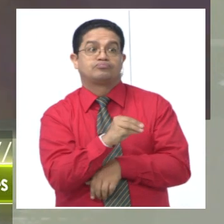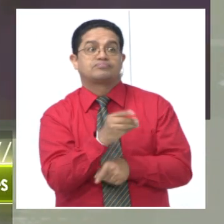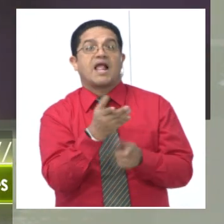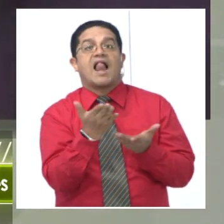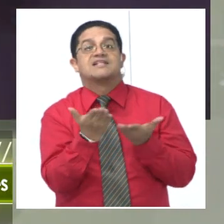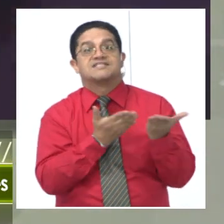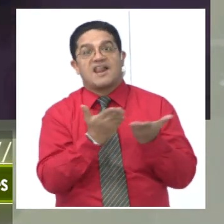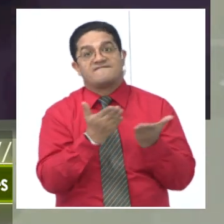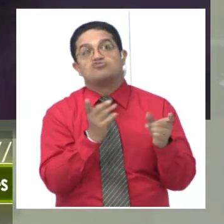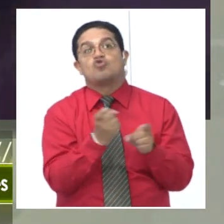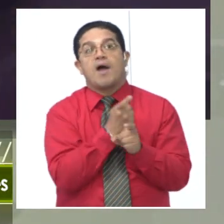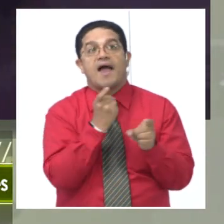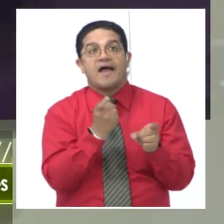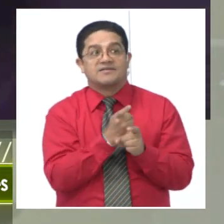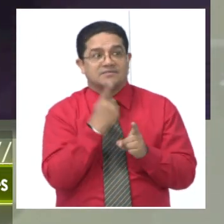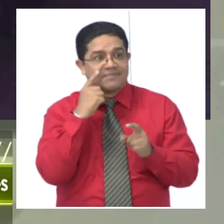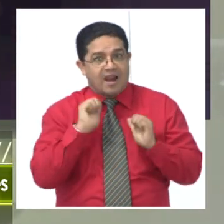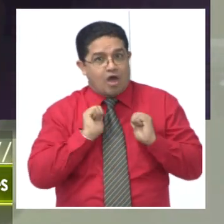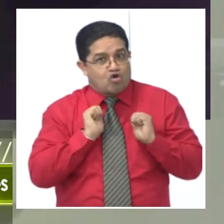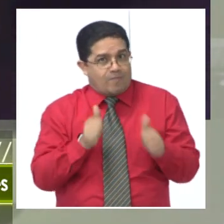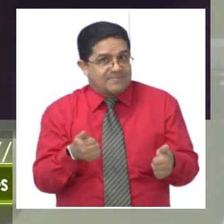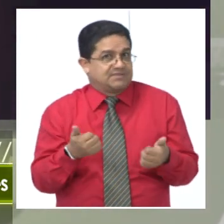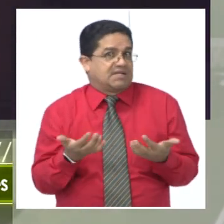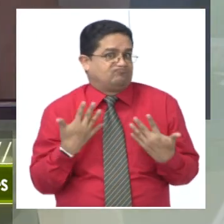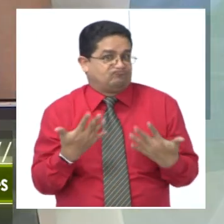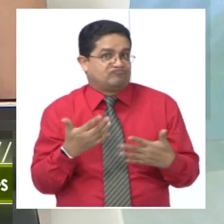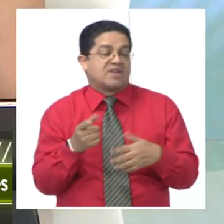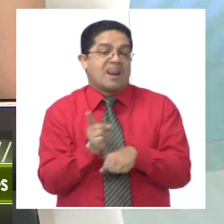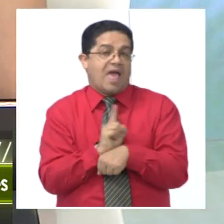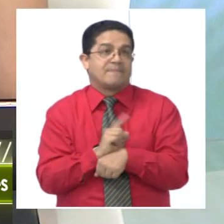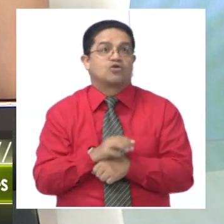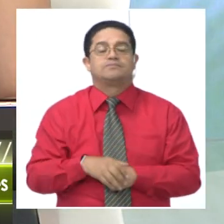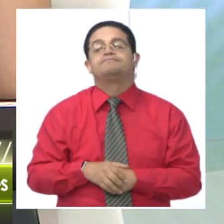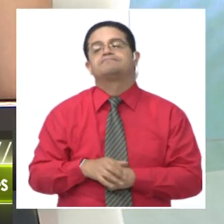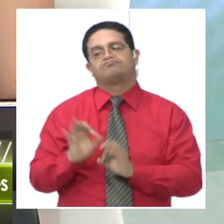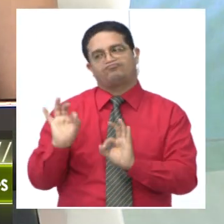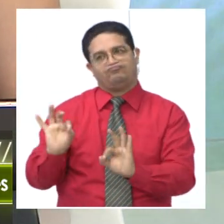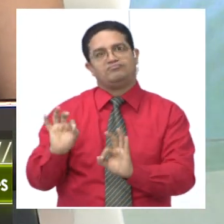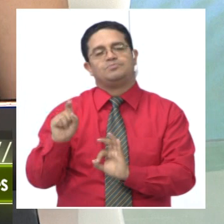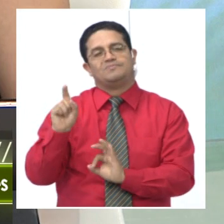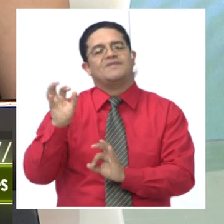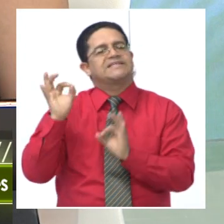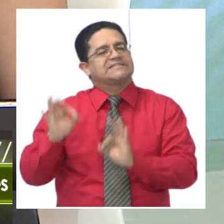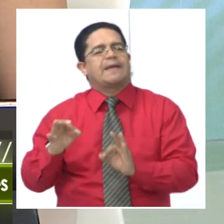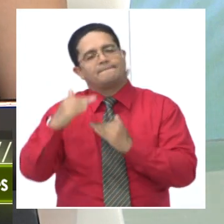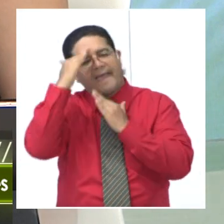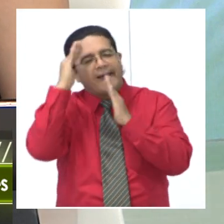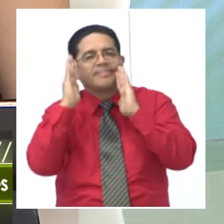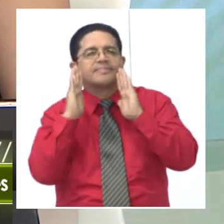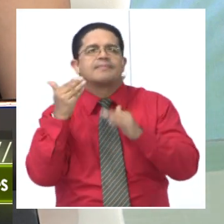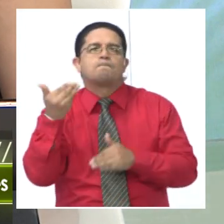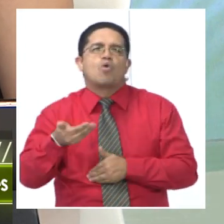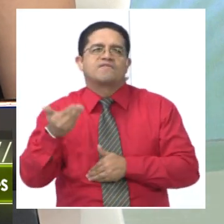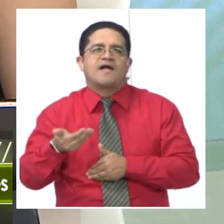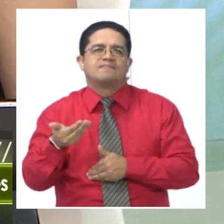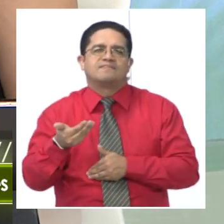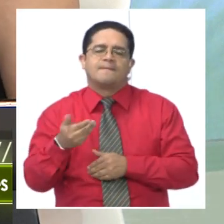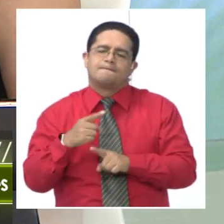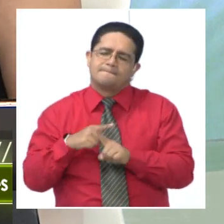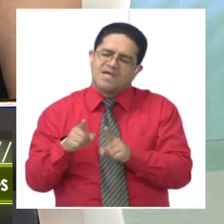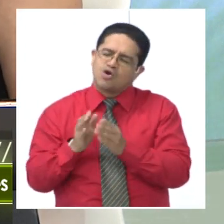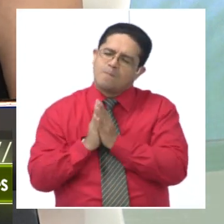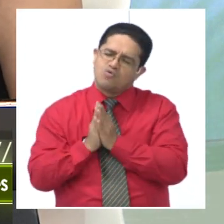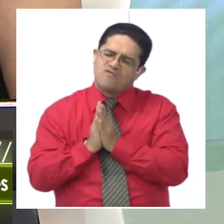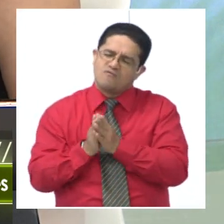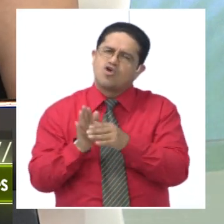de oncología para iniciar tratamiento lo antes posible. Por supuesto, el tratamiento siempre es importante, pero hablemos también un poco de por